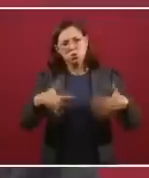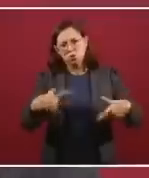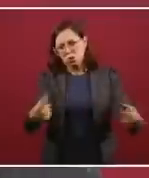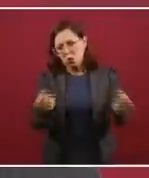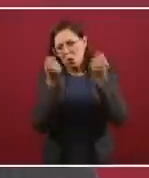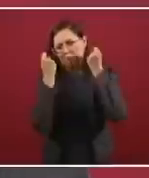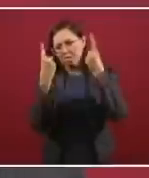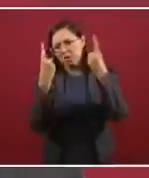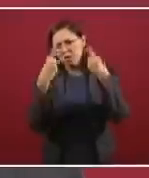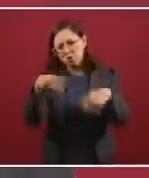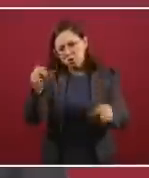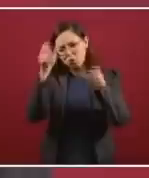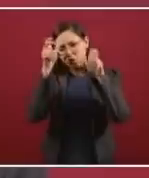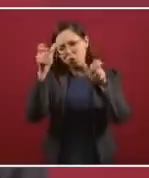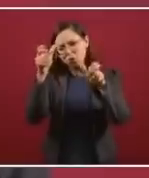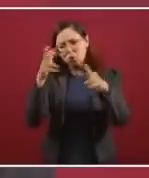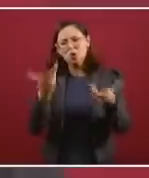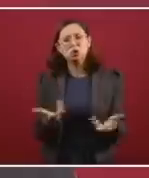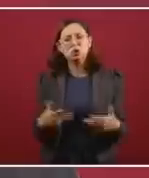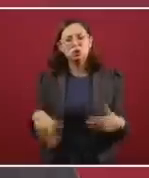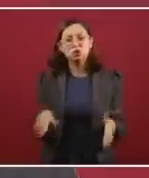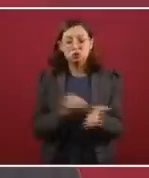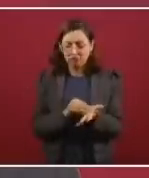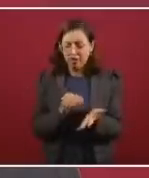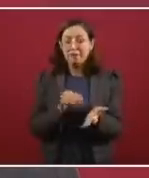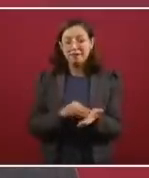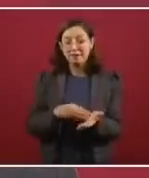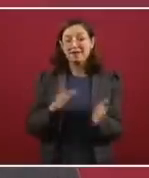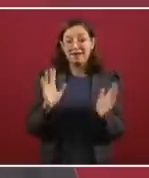eminencias, todavía